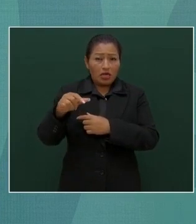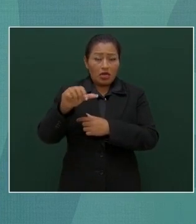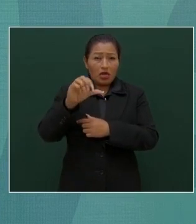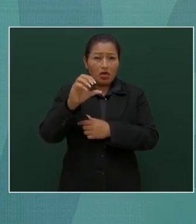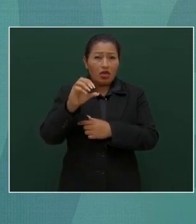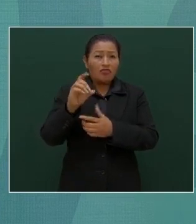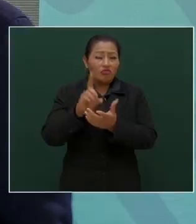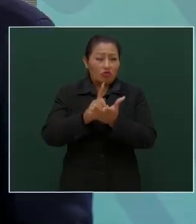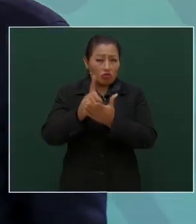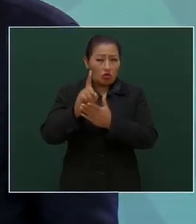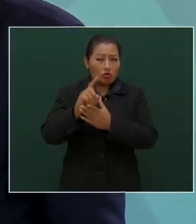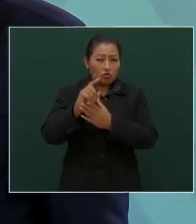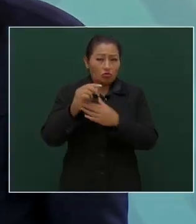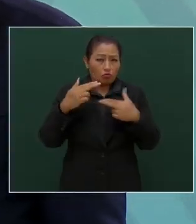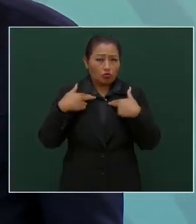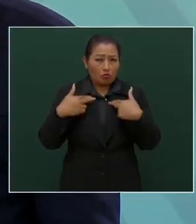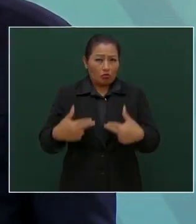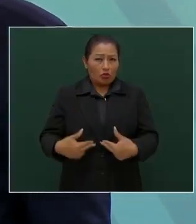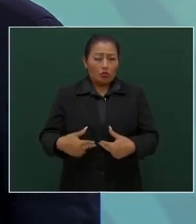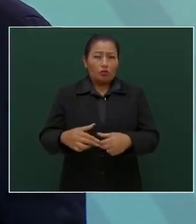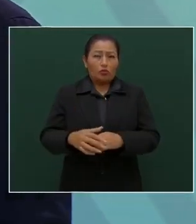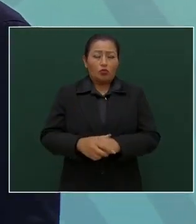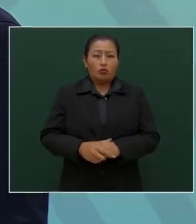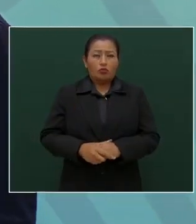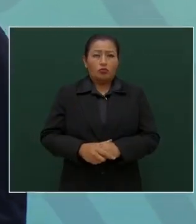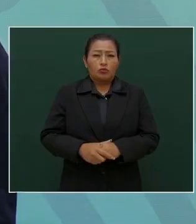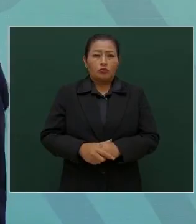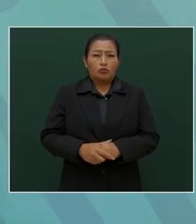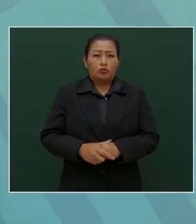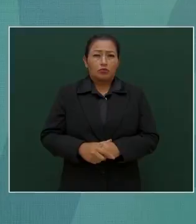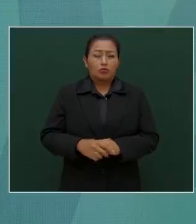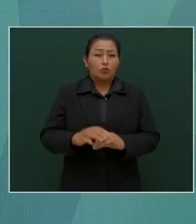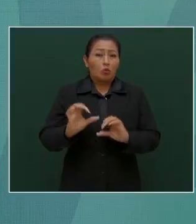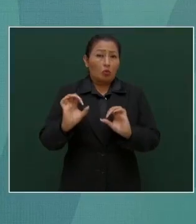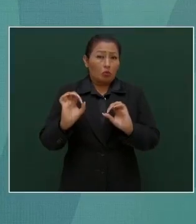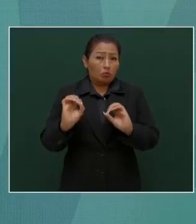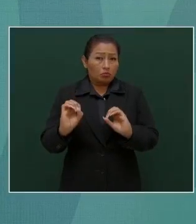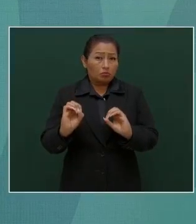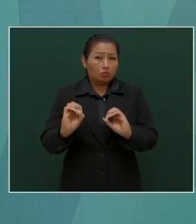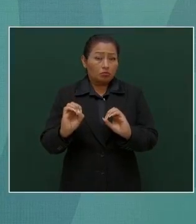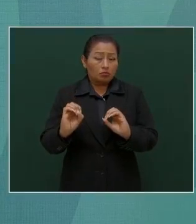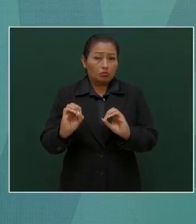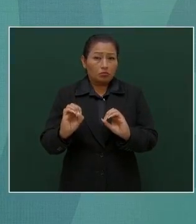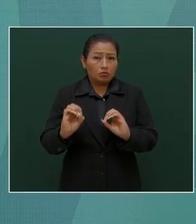Interamericana de Derechos Humanos, ni los supuestos